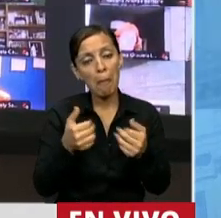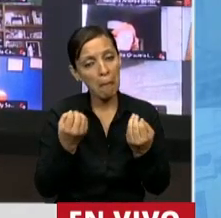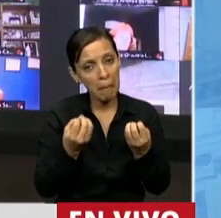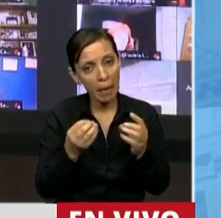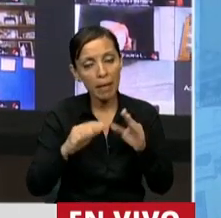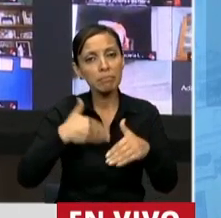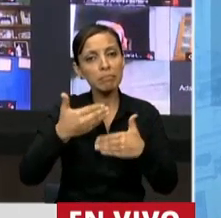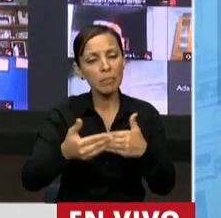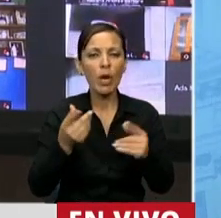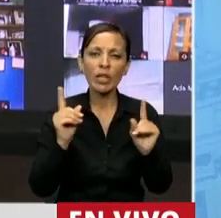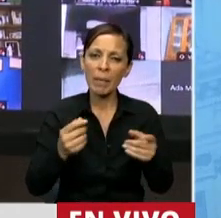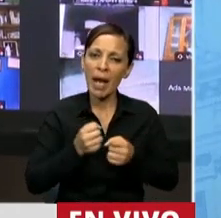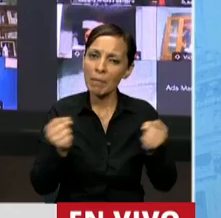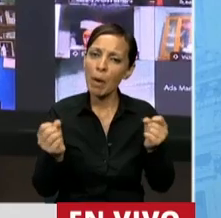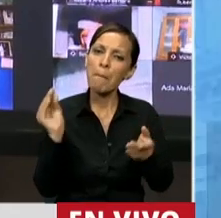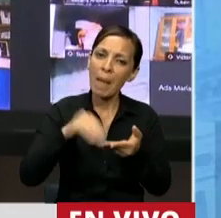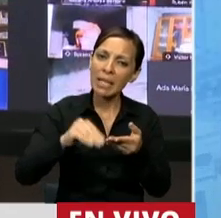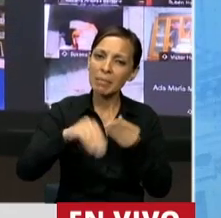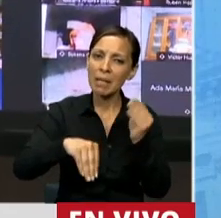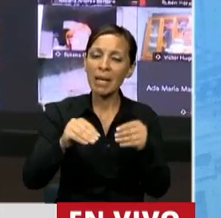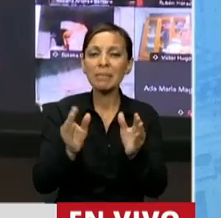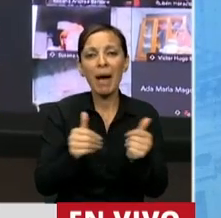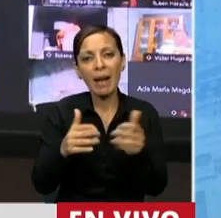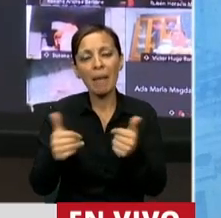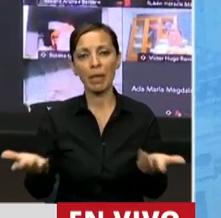animemos a avanzar un poco más, que lo hagamos un poco más